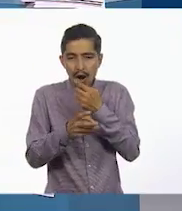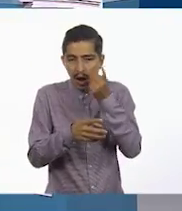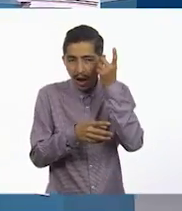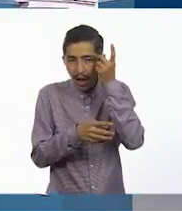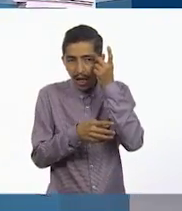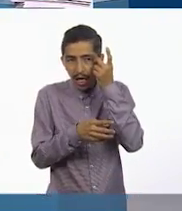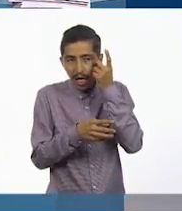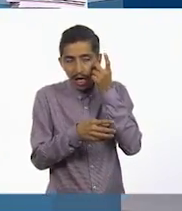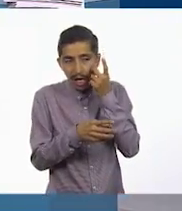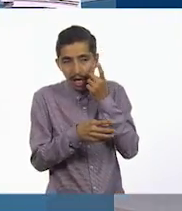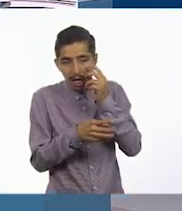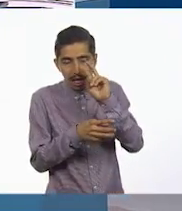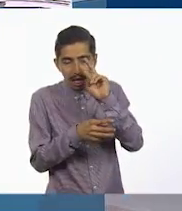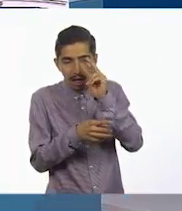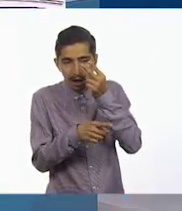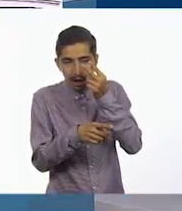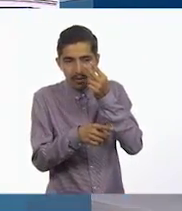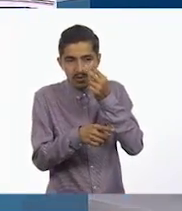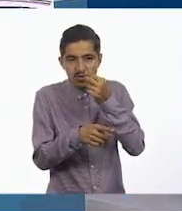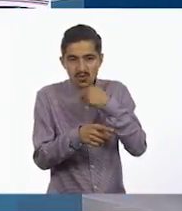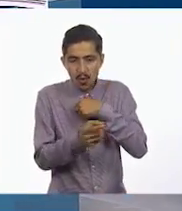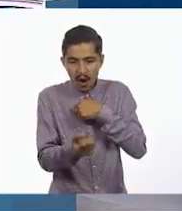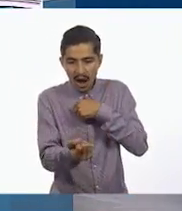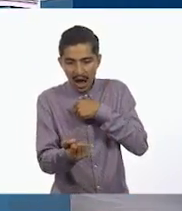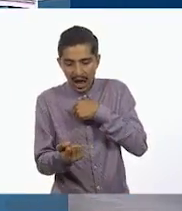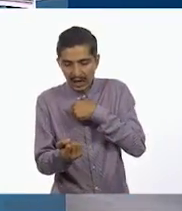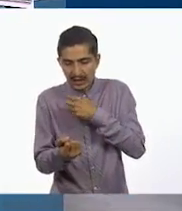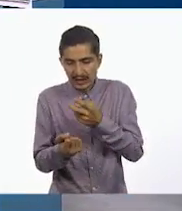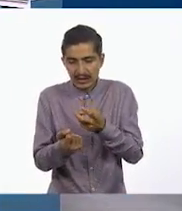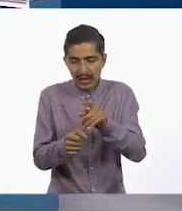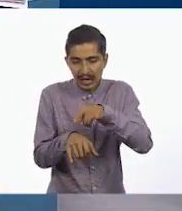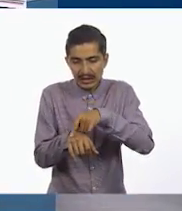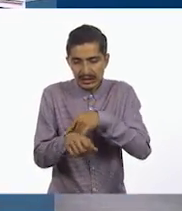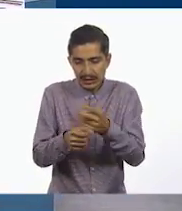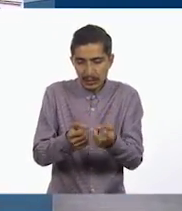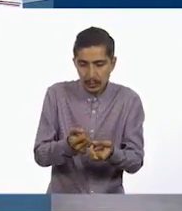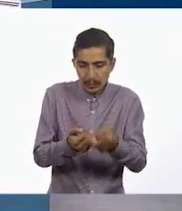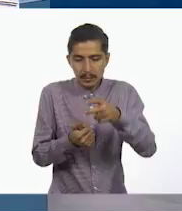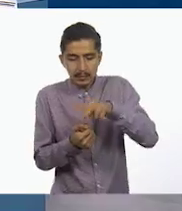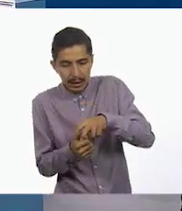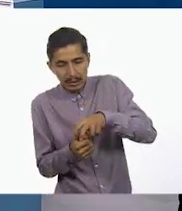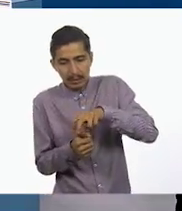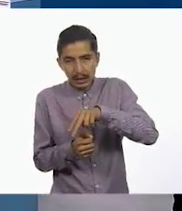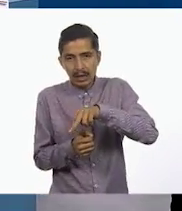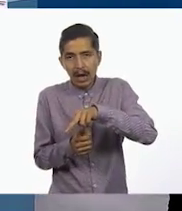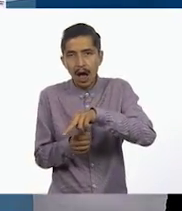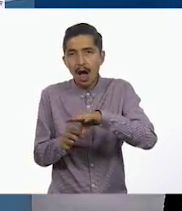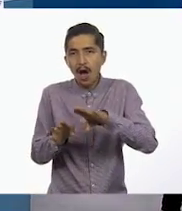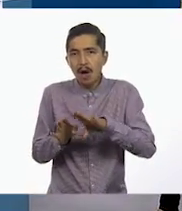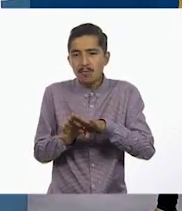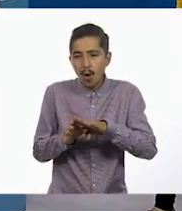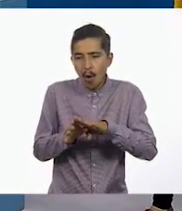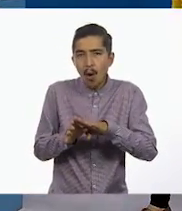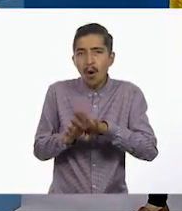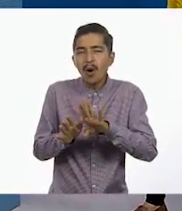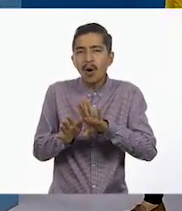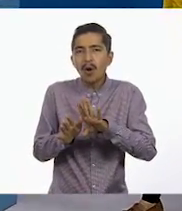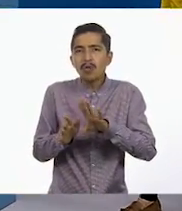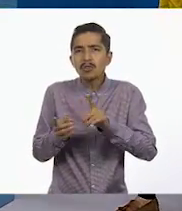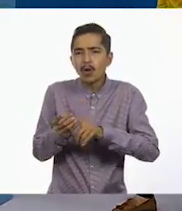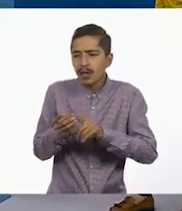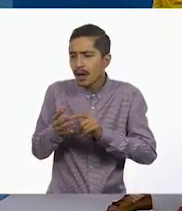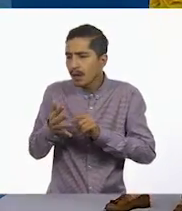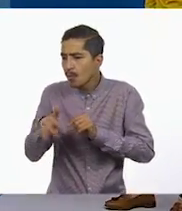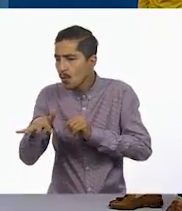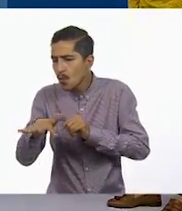durmiera para salir del cajón e ir siguiendo el hilo de su propia historia. ¿Dónde estaría su par?